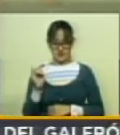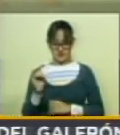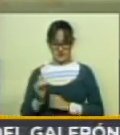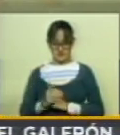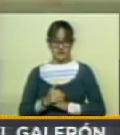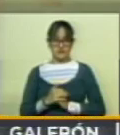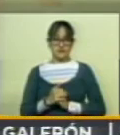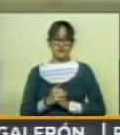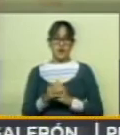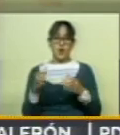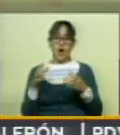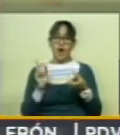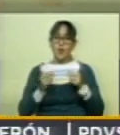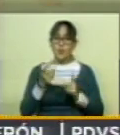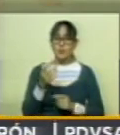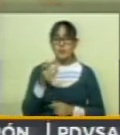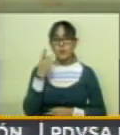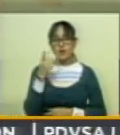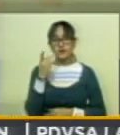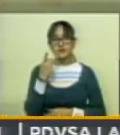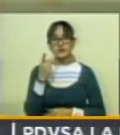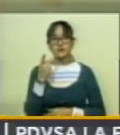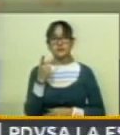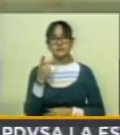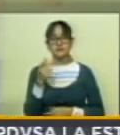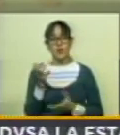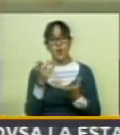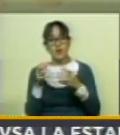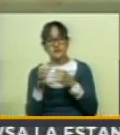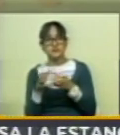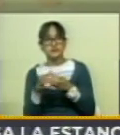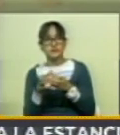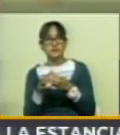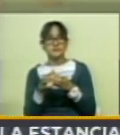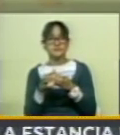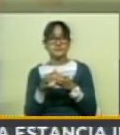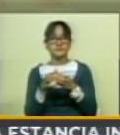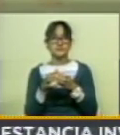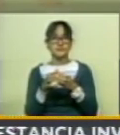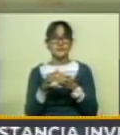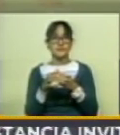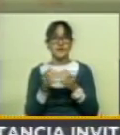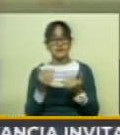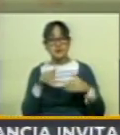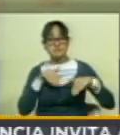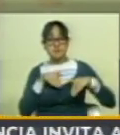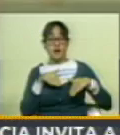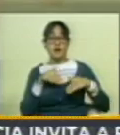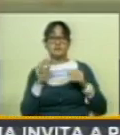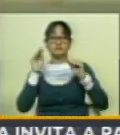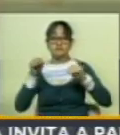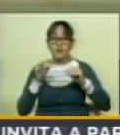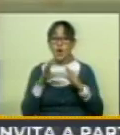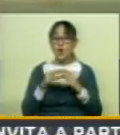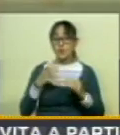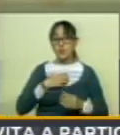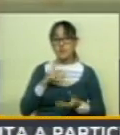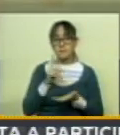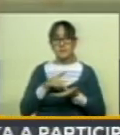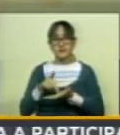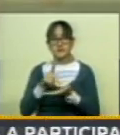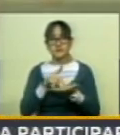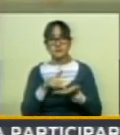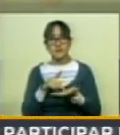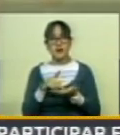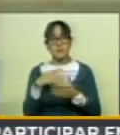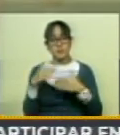vista algún político o algún representante de organización que justamente haya llamado a la abstención, haya llamado a no participar en este